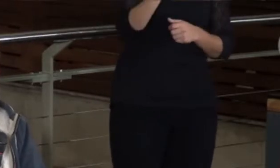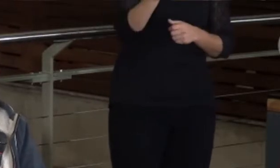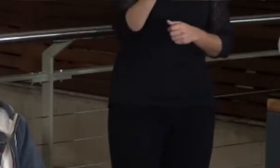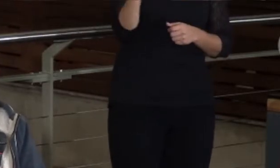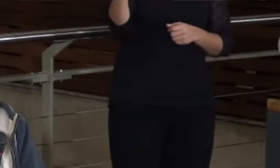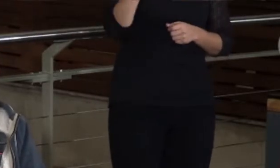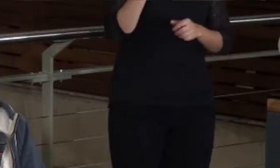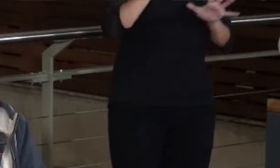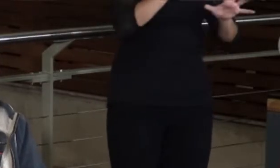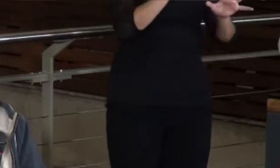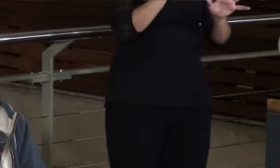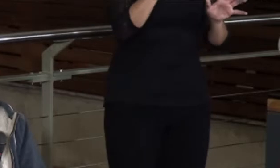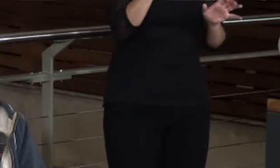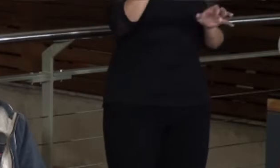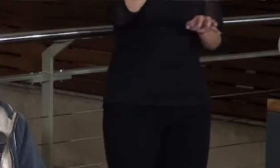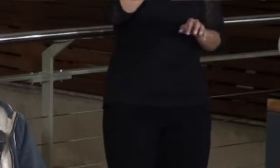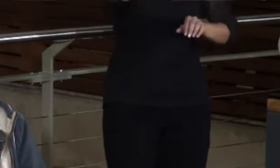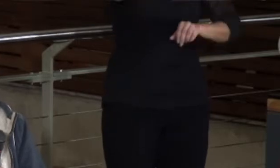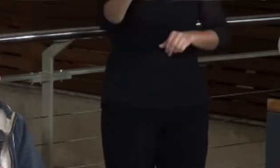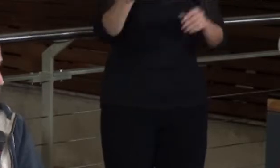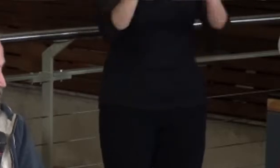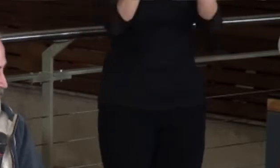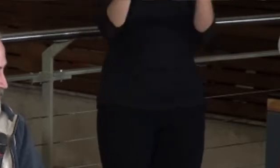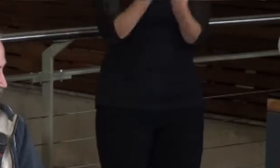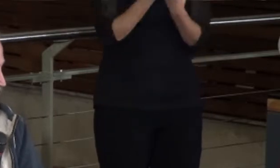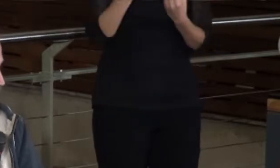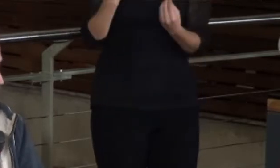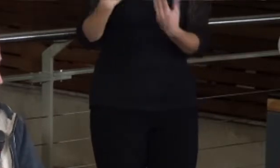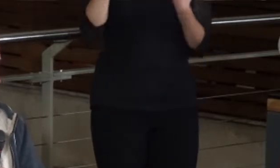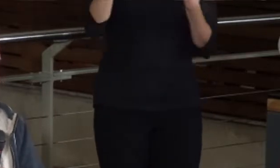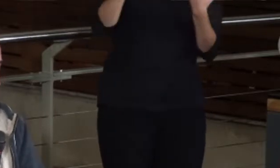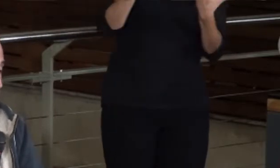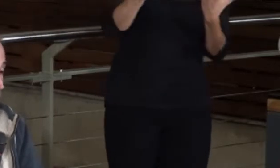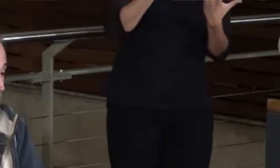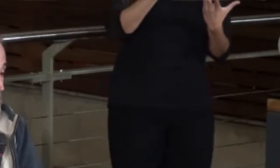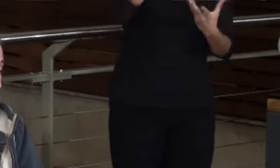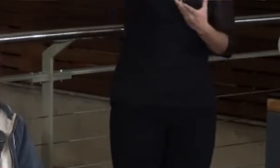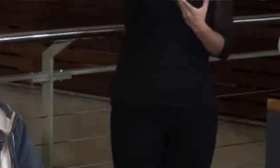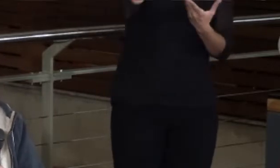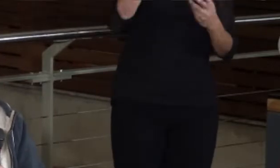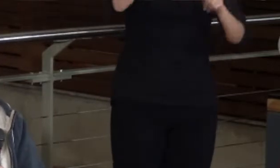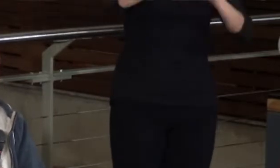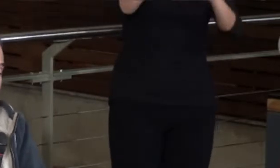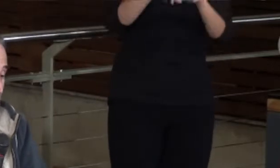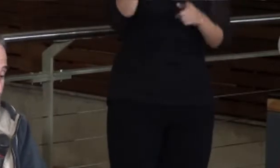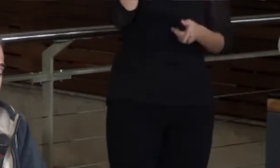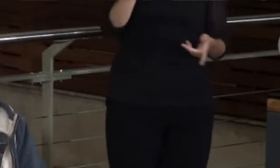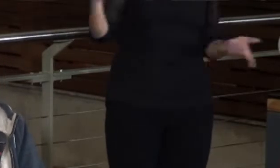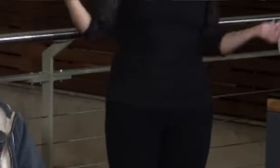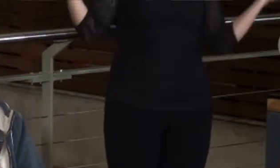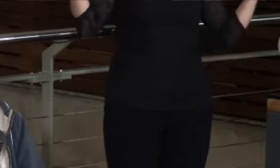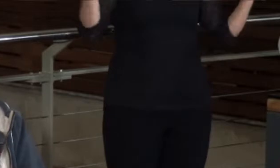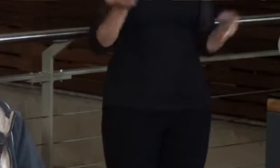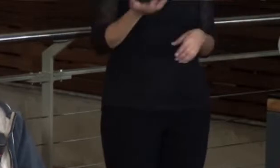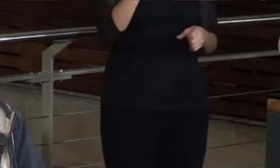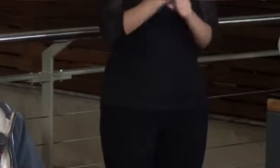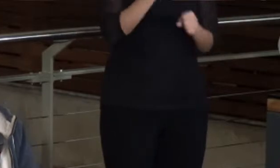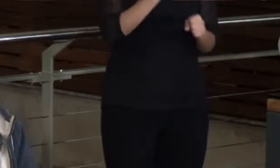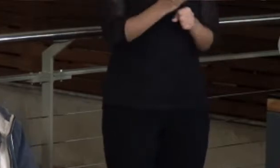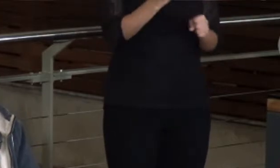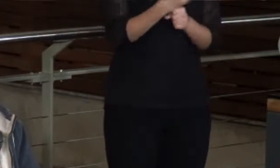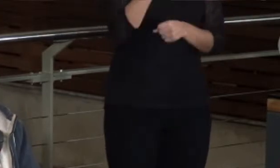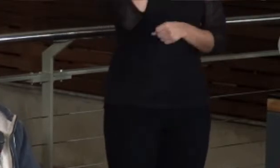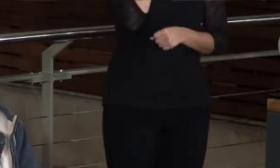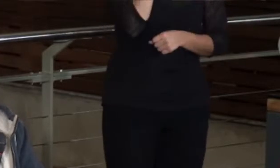ya en un punto llegue a conociendo y qué más da o sea que vaya más despacio qué más